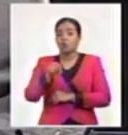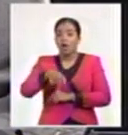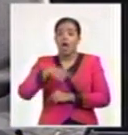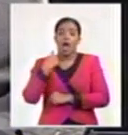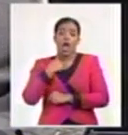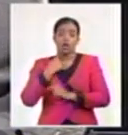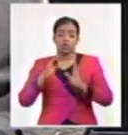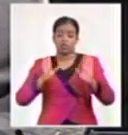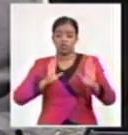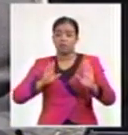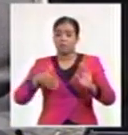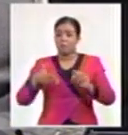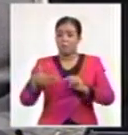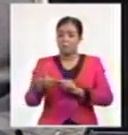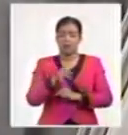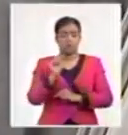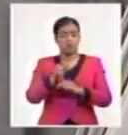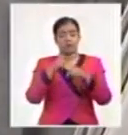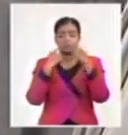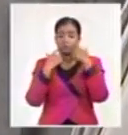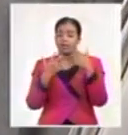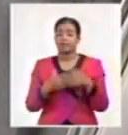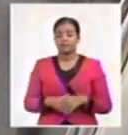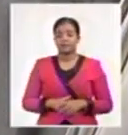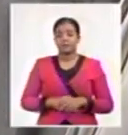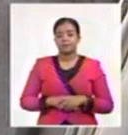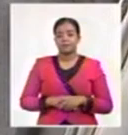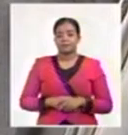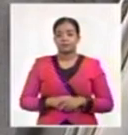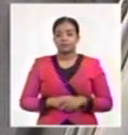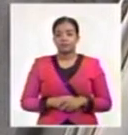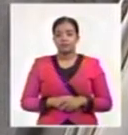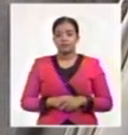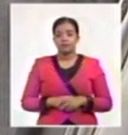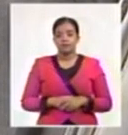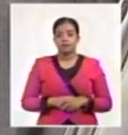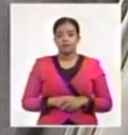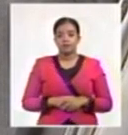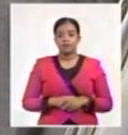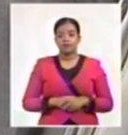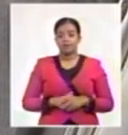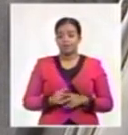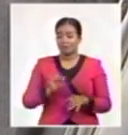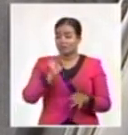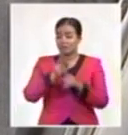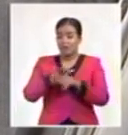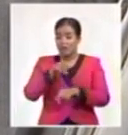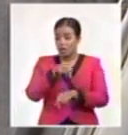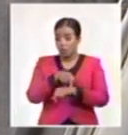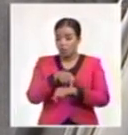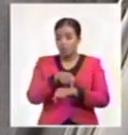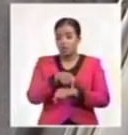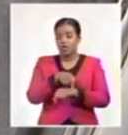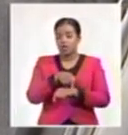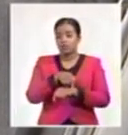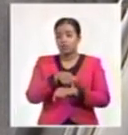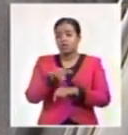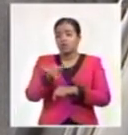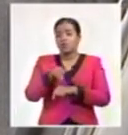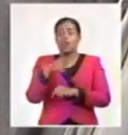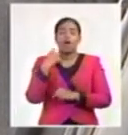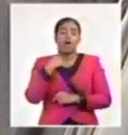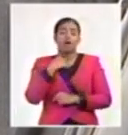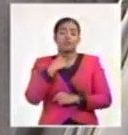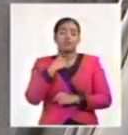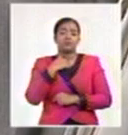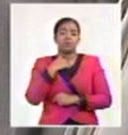que va a ser fundamental. Y creo que va a ser una tendencia a partir de ahora, incluso en el 2023,